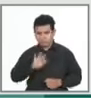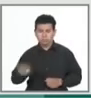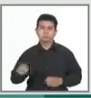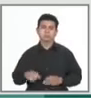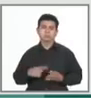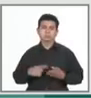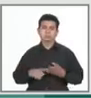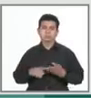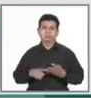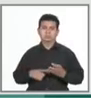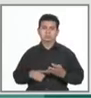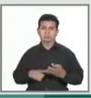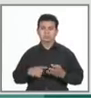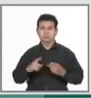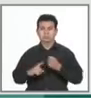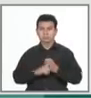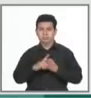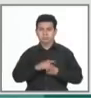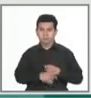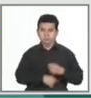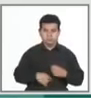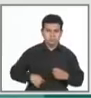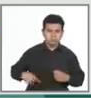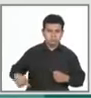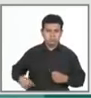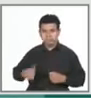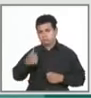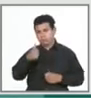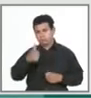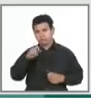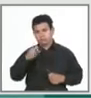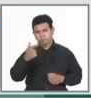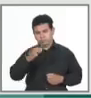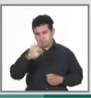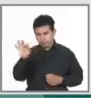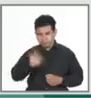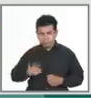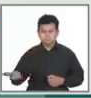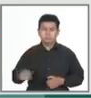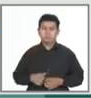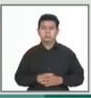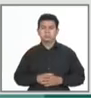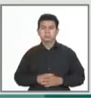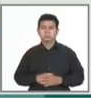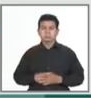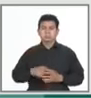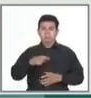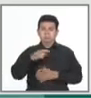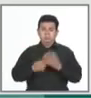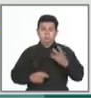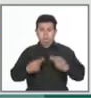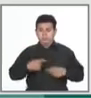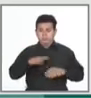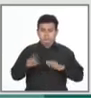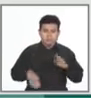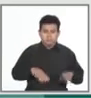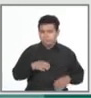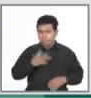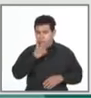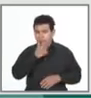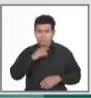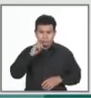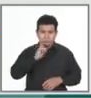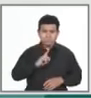y con insuficiencia renal el 6.7 por ciento del total de defunciones por sexo